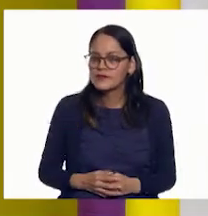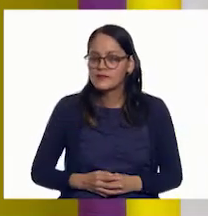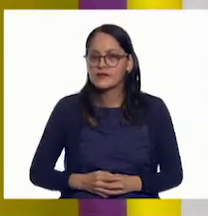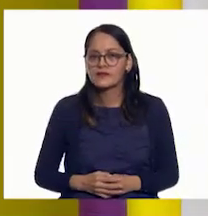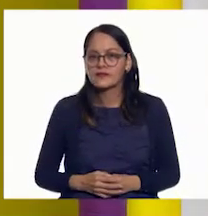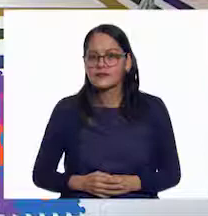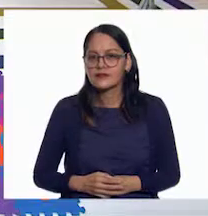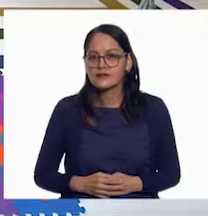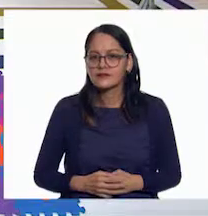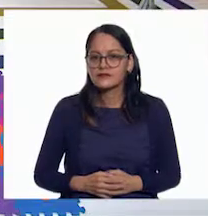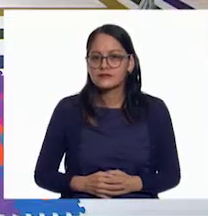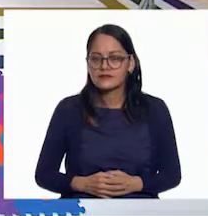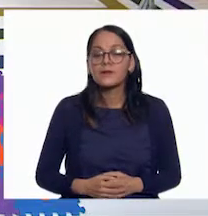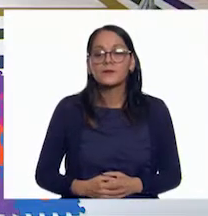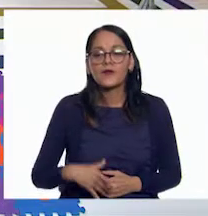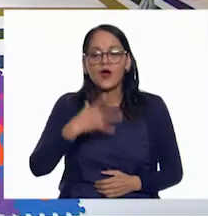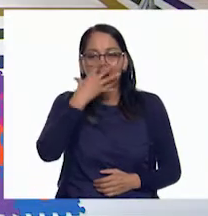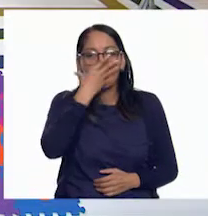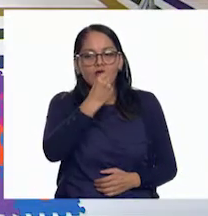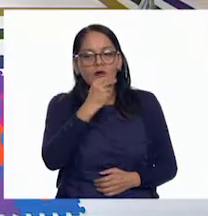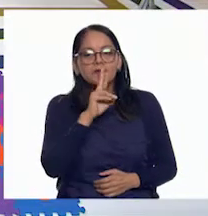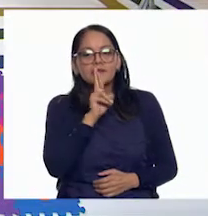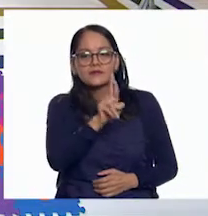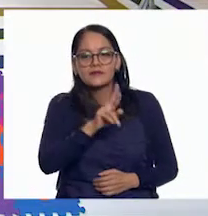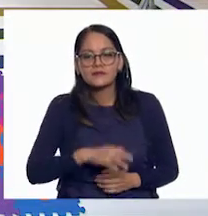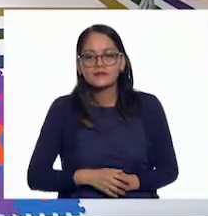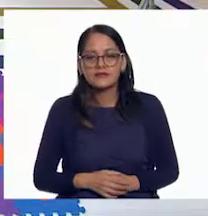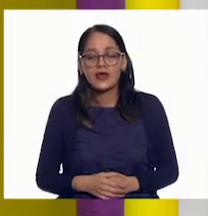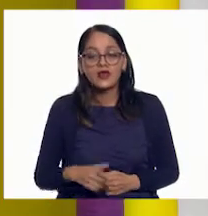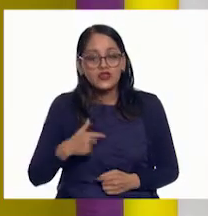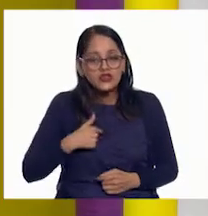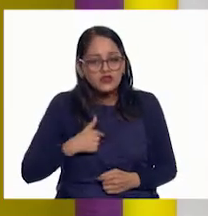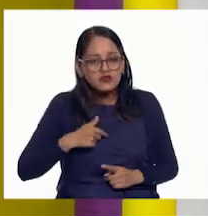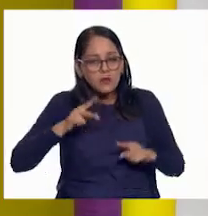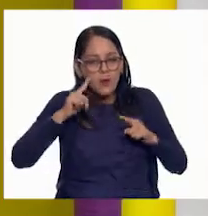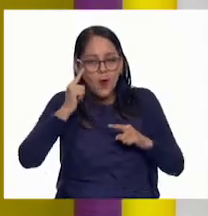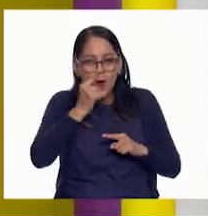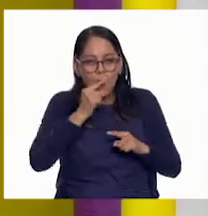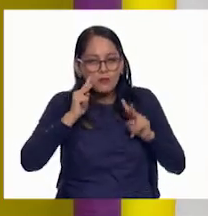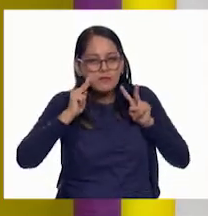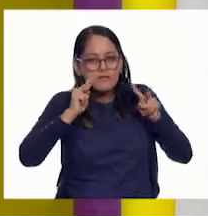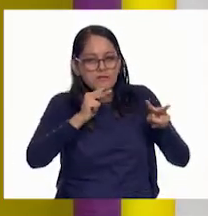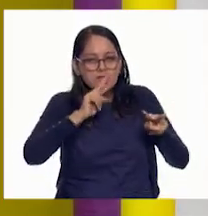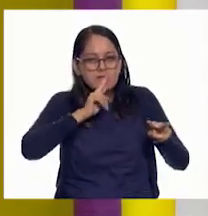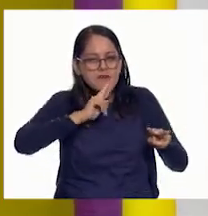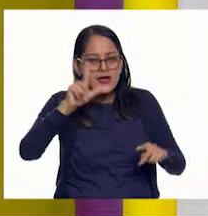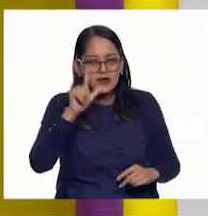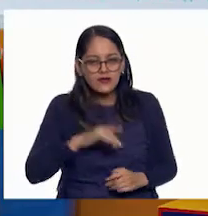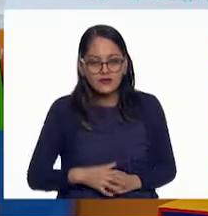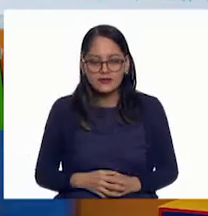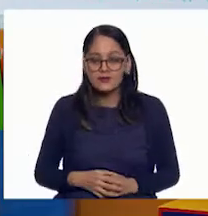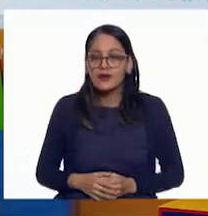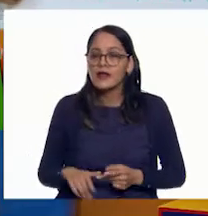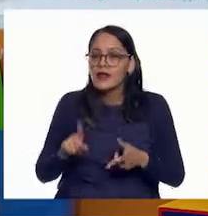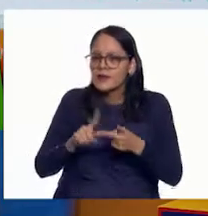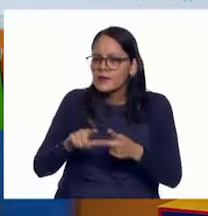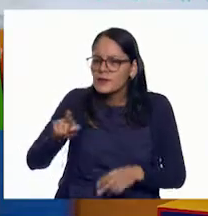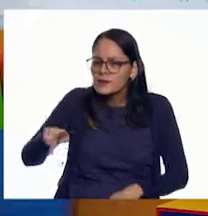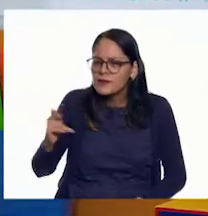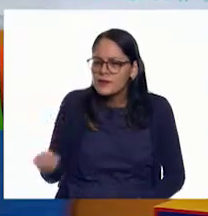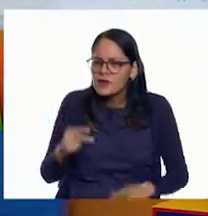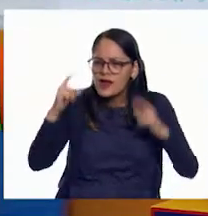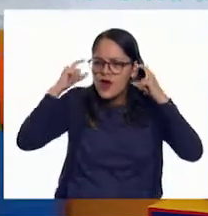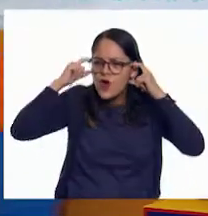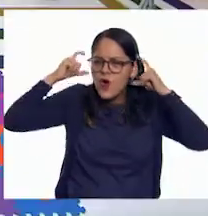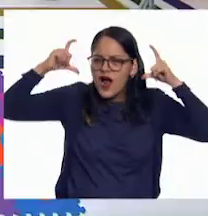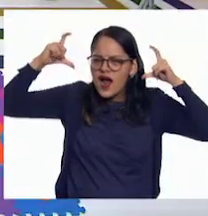Ajá. Y el lobo le contesta. Para verte mejor. Y ya, ¿por qué tienes esas orejas tan